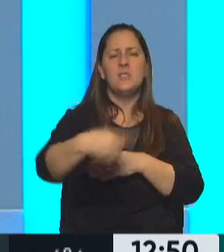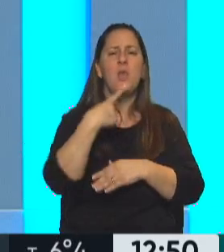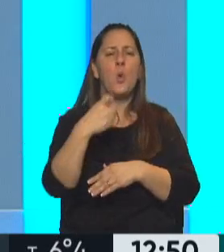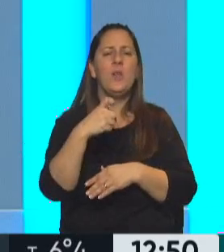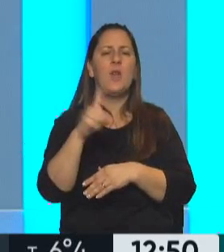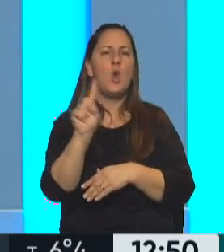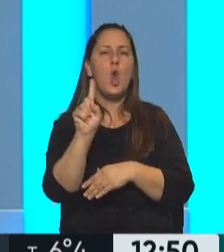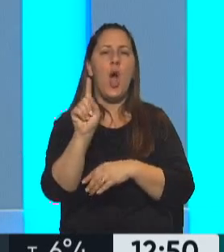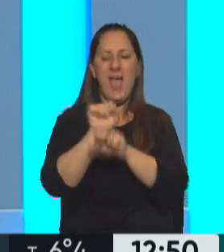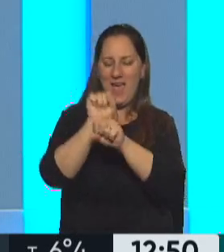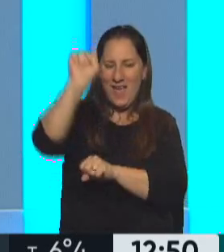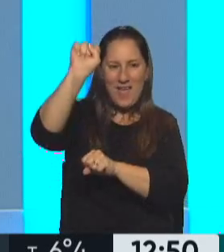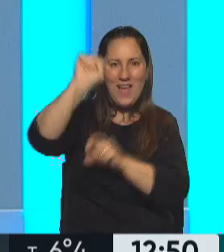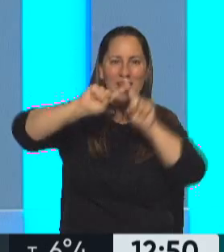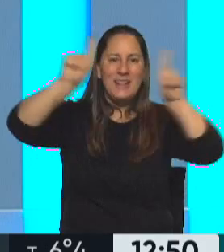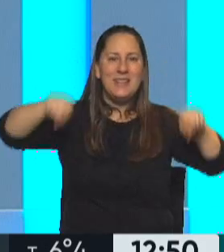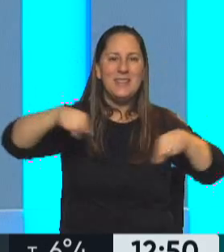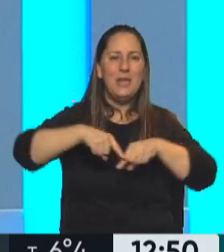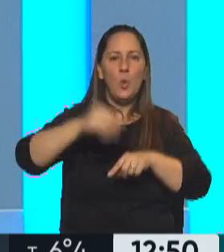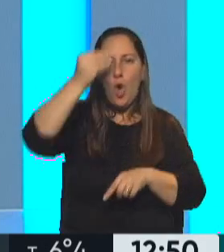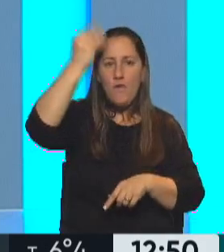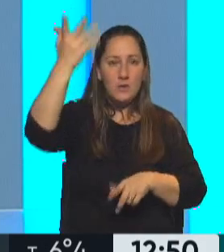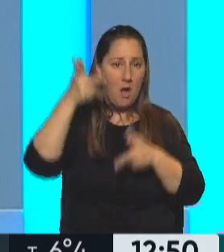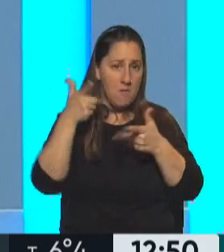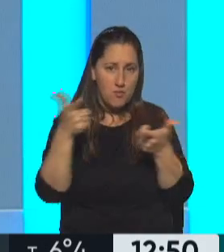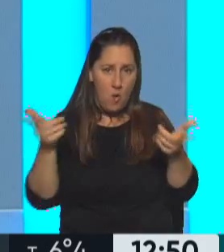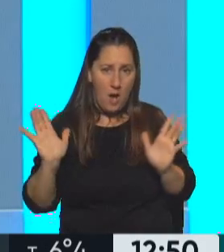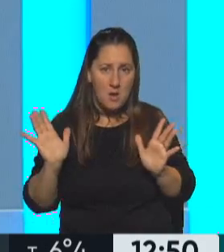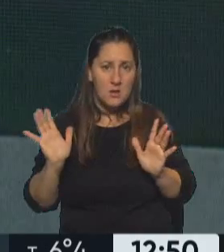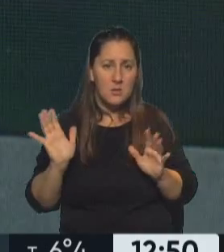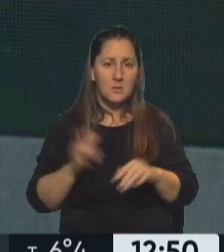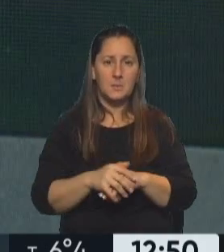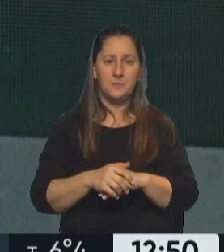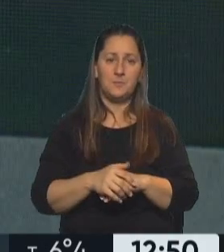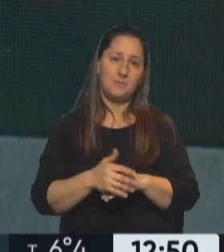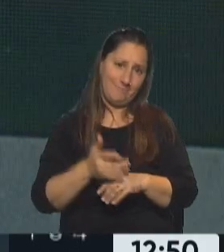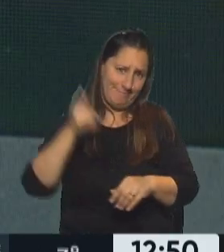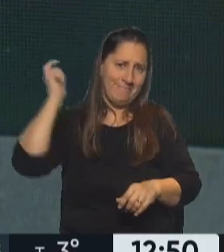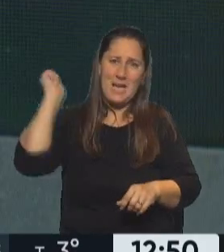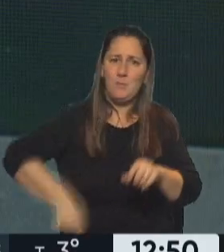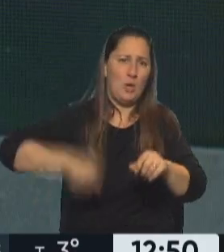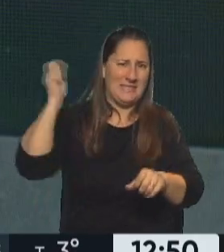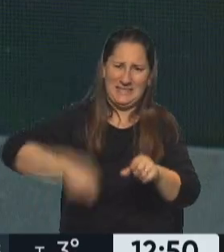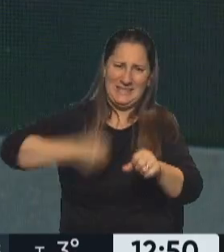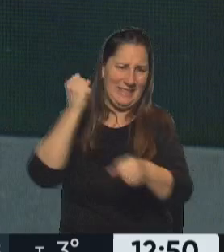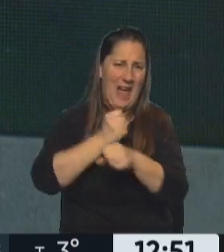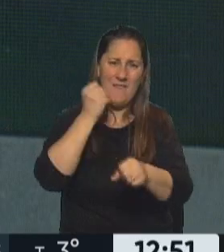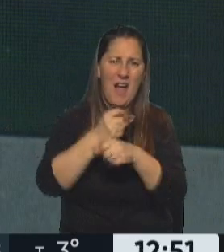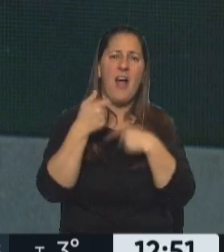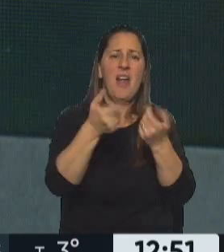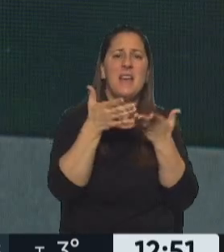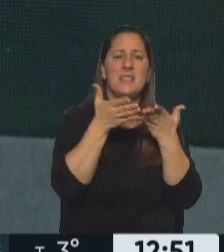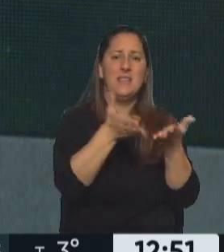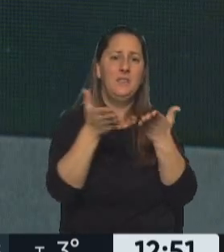ningún título oficial nada y las llamaban a trabajar en realidad lo que había era una explotación laboral porque ellas prestaban servicios